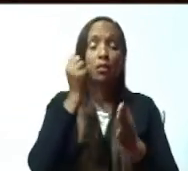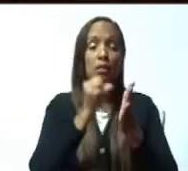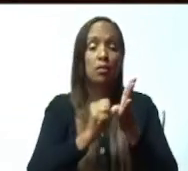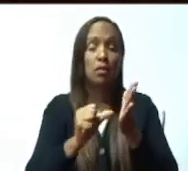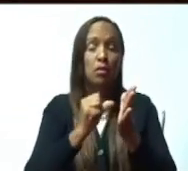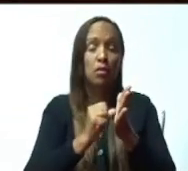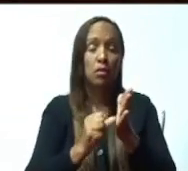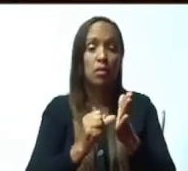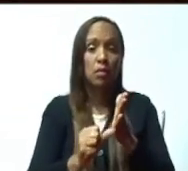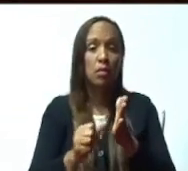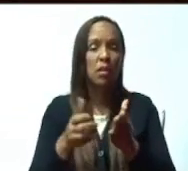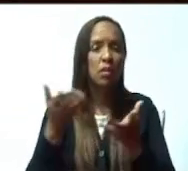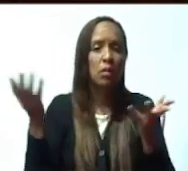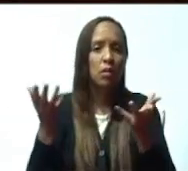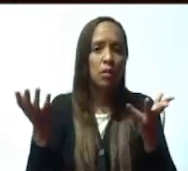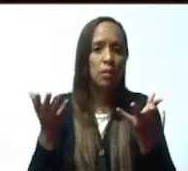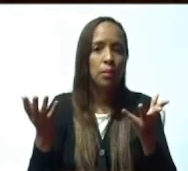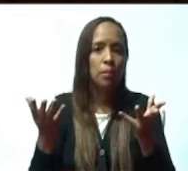claridad